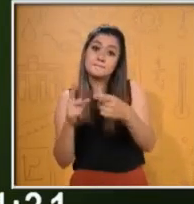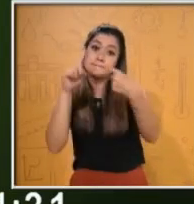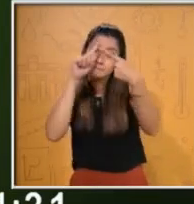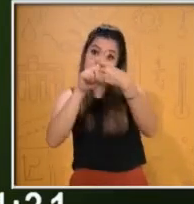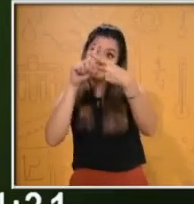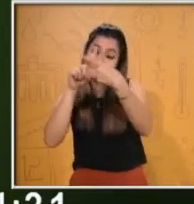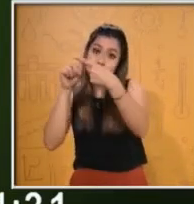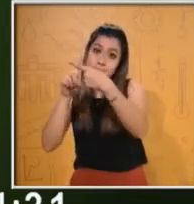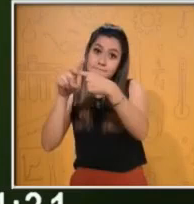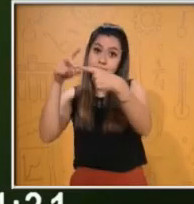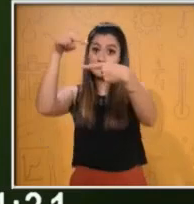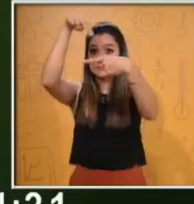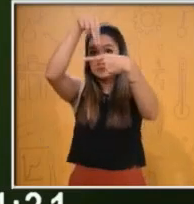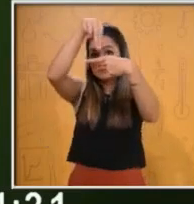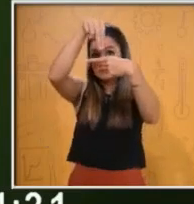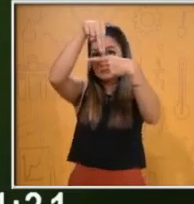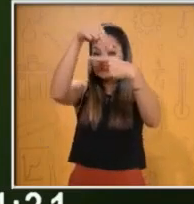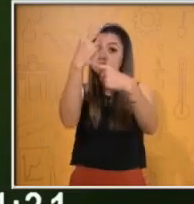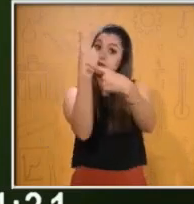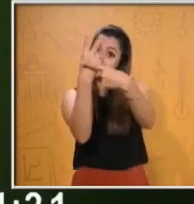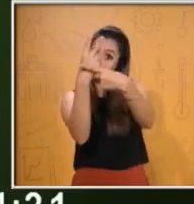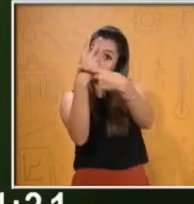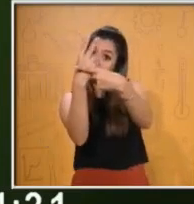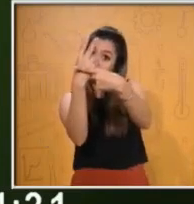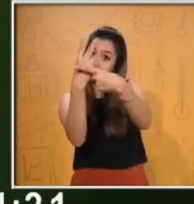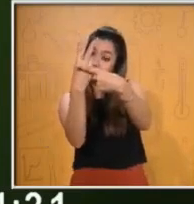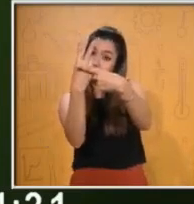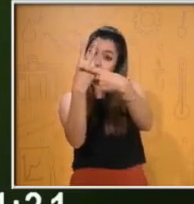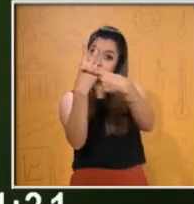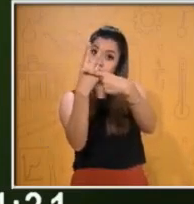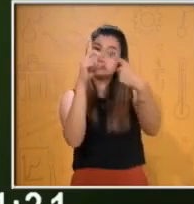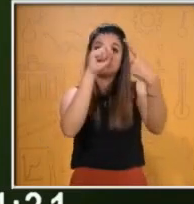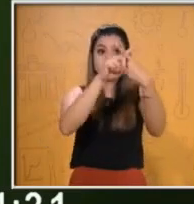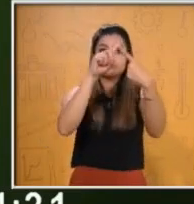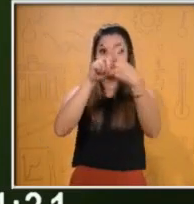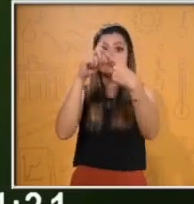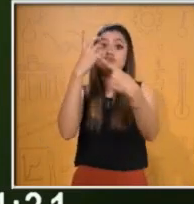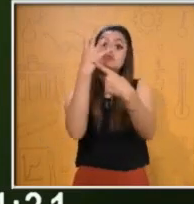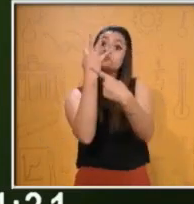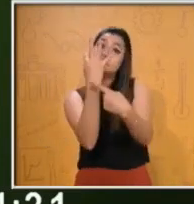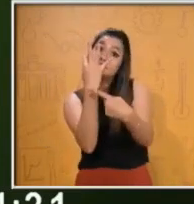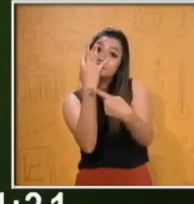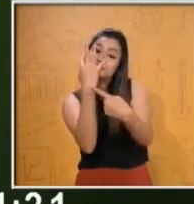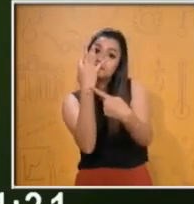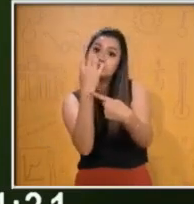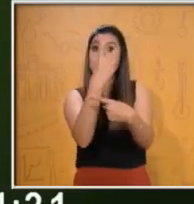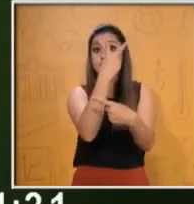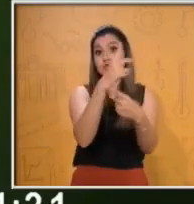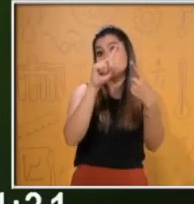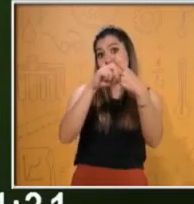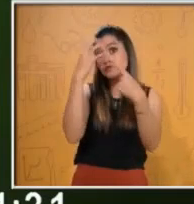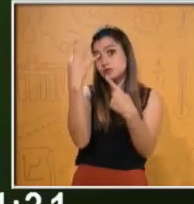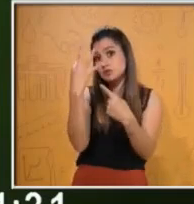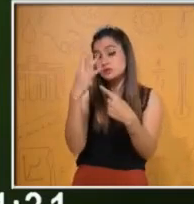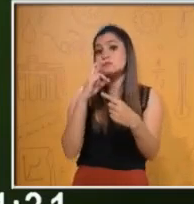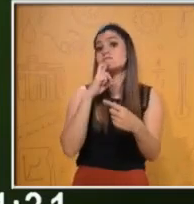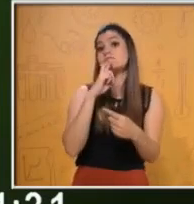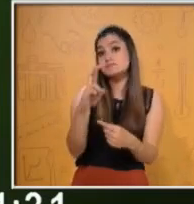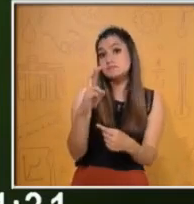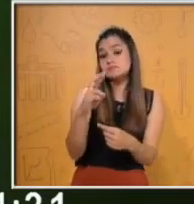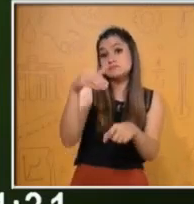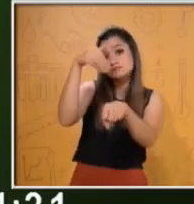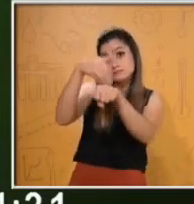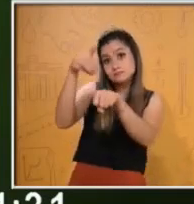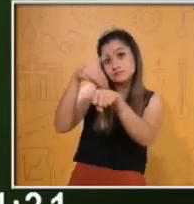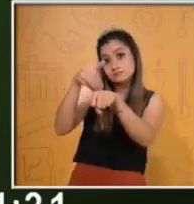el numerador, que es el número 2. Este 2 lo multiplicamos por 3. 2 por 3 nos da como resultado el